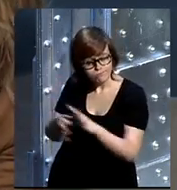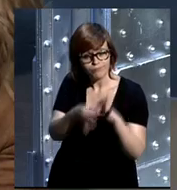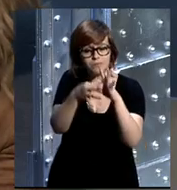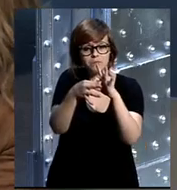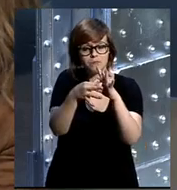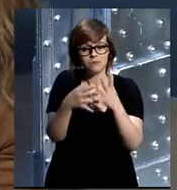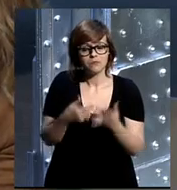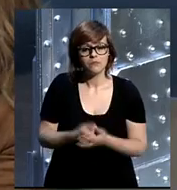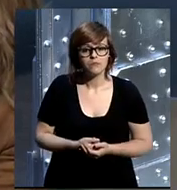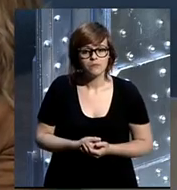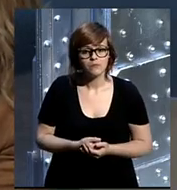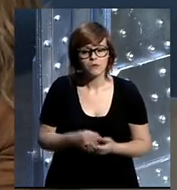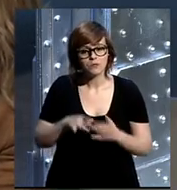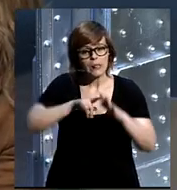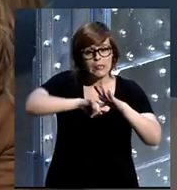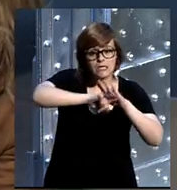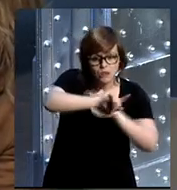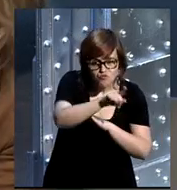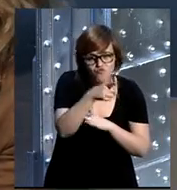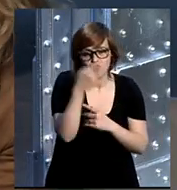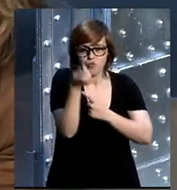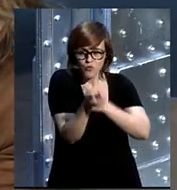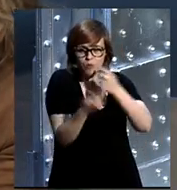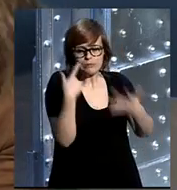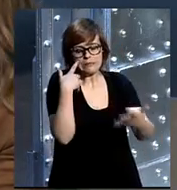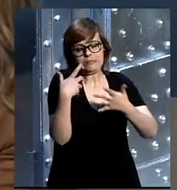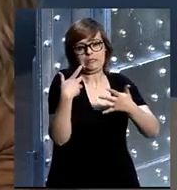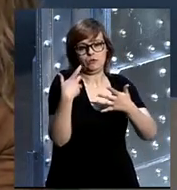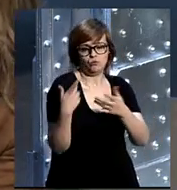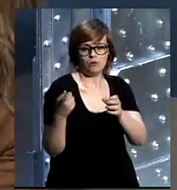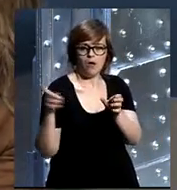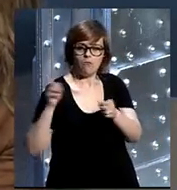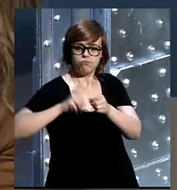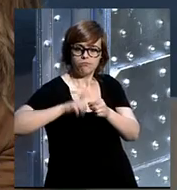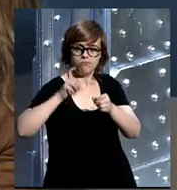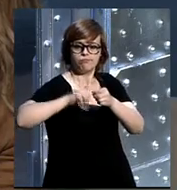serie de acciones, un desarrollo en ese sentido, y está habiendo ahora mismo